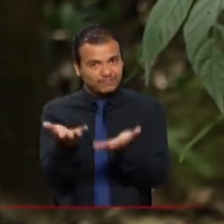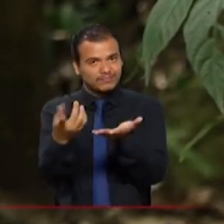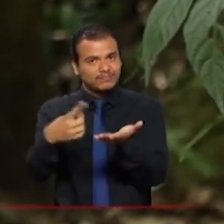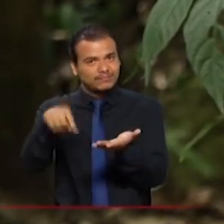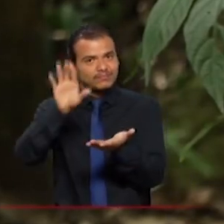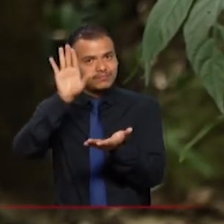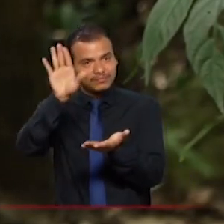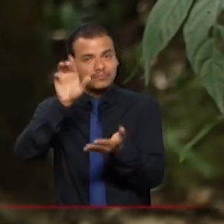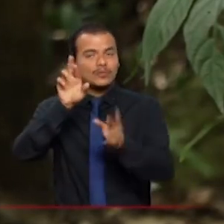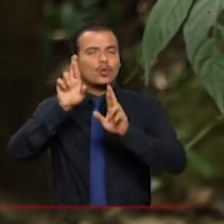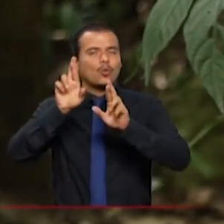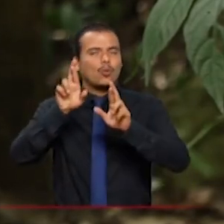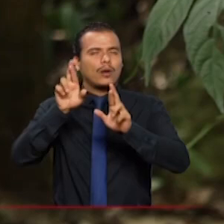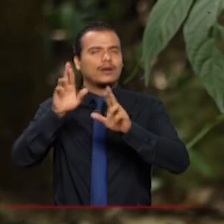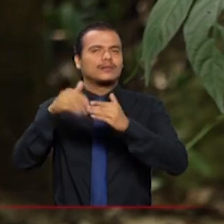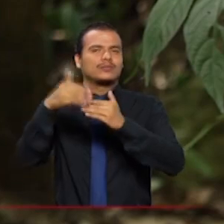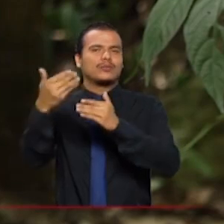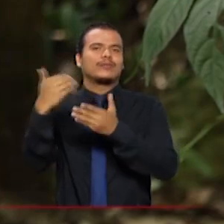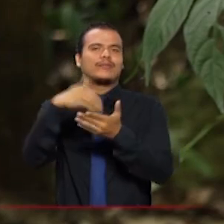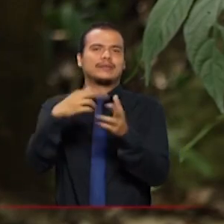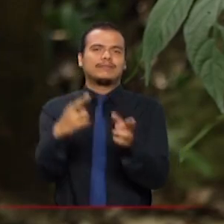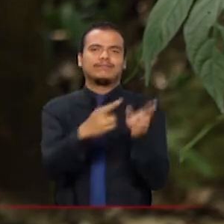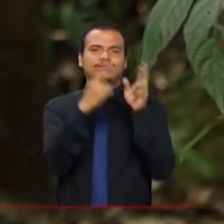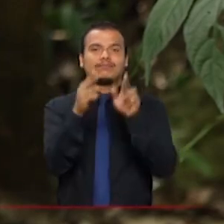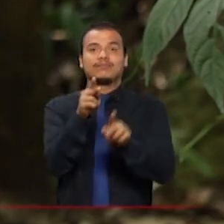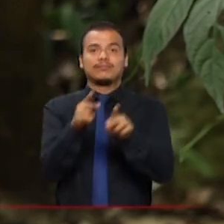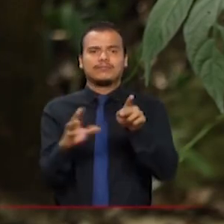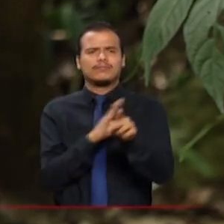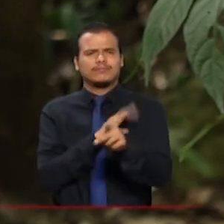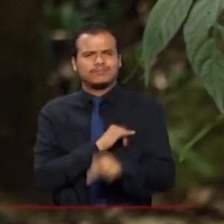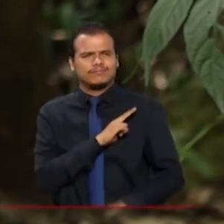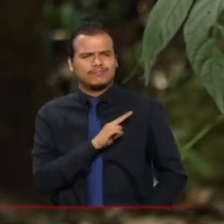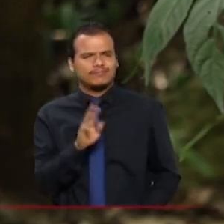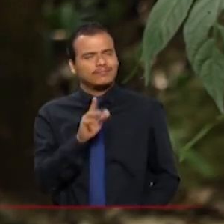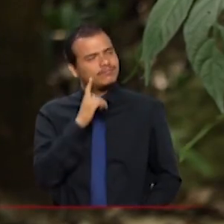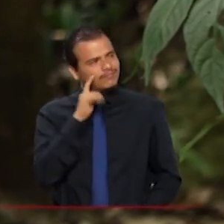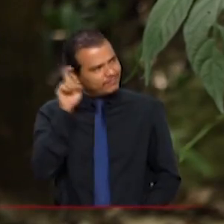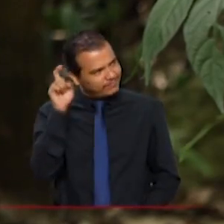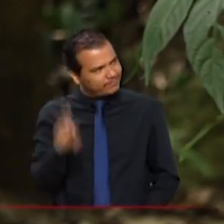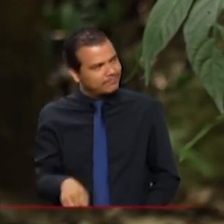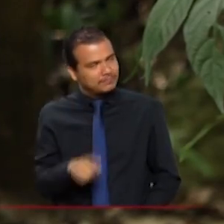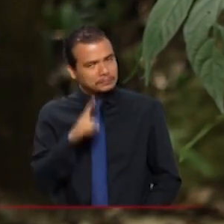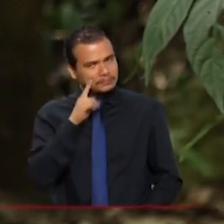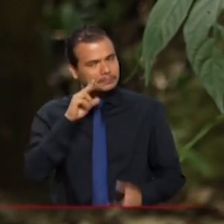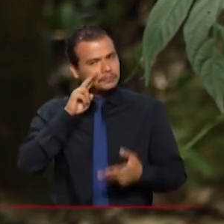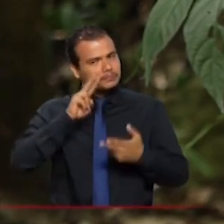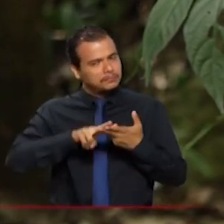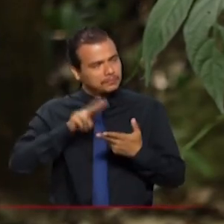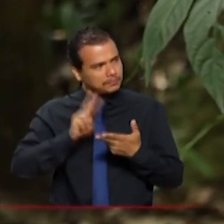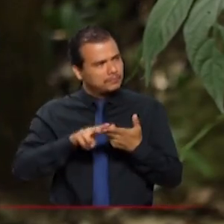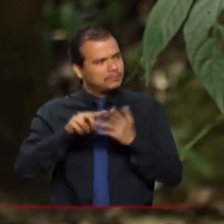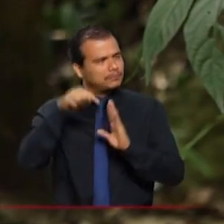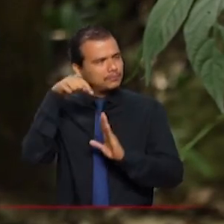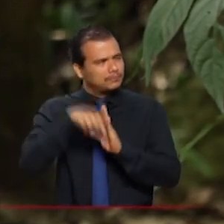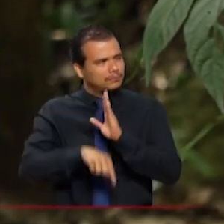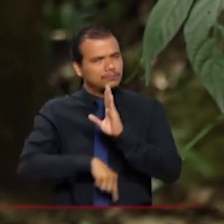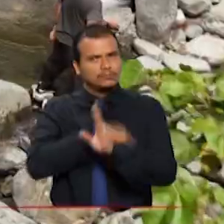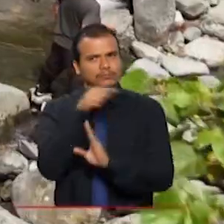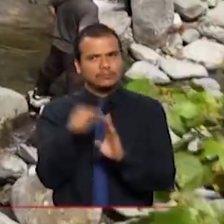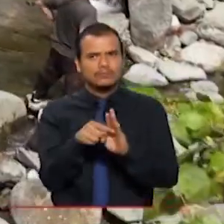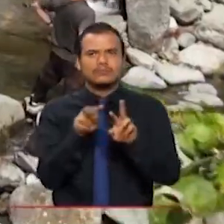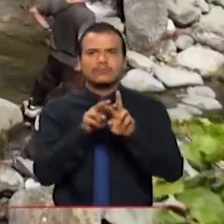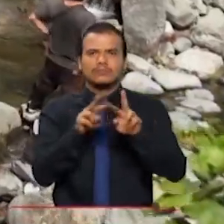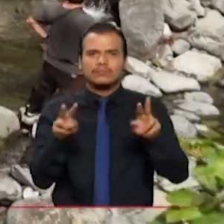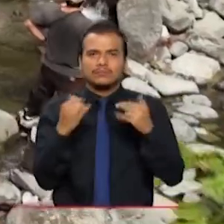que esto se repita, pues nosotros caleños y vallecaucanos necesitamos reconocer y conocer nuestro